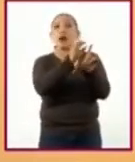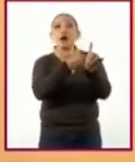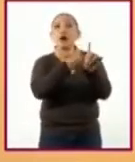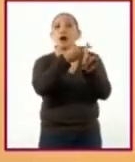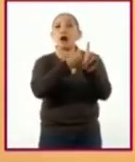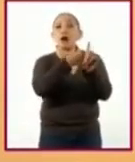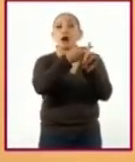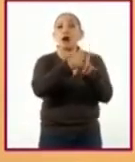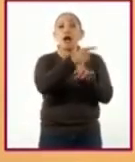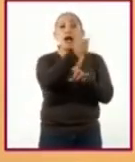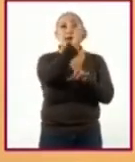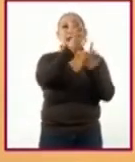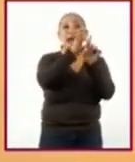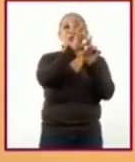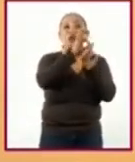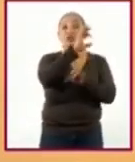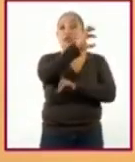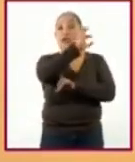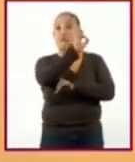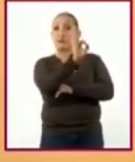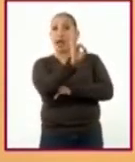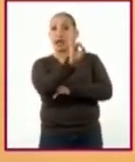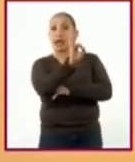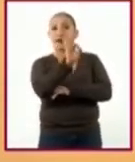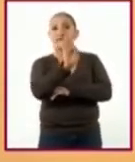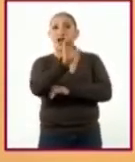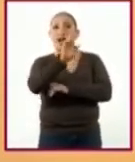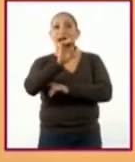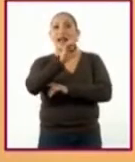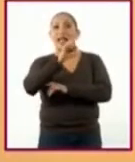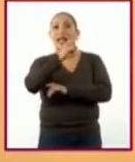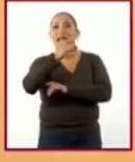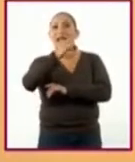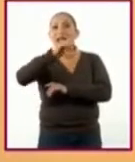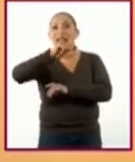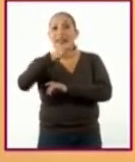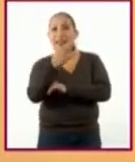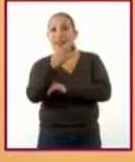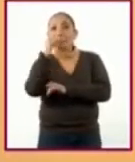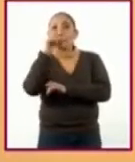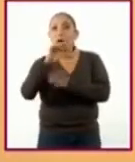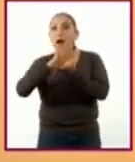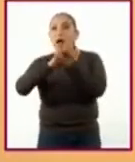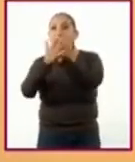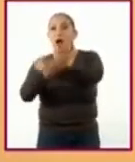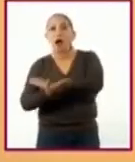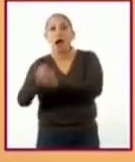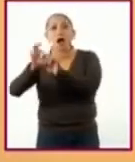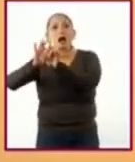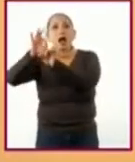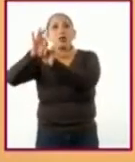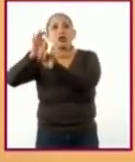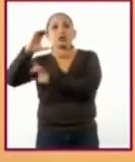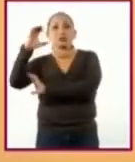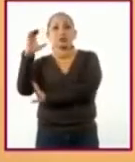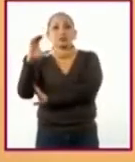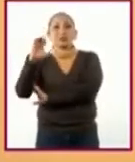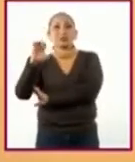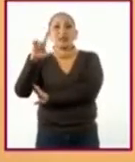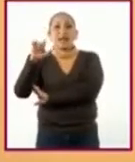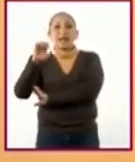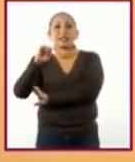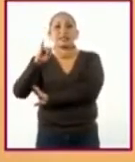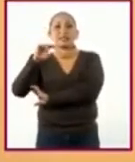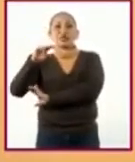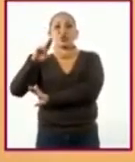en grados Fahrenheit. Les voy a explicar cómo se hace para encontrar el equivalente a grados Celsius. Para convertir